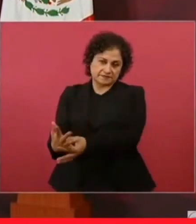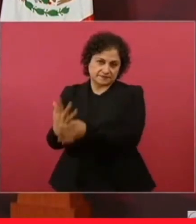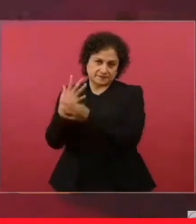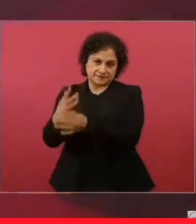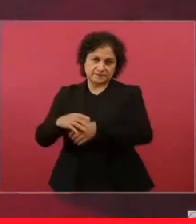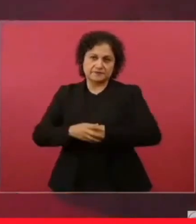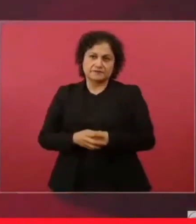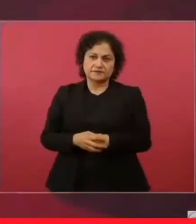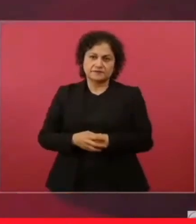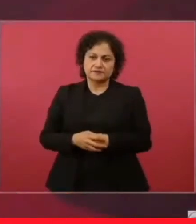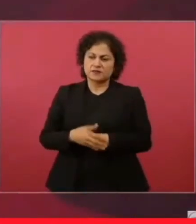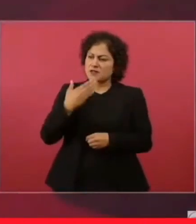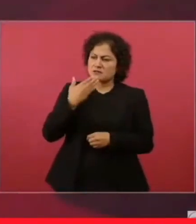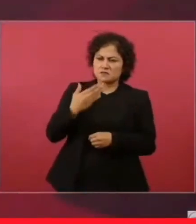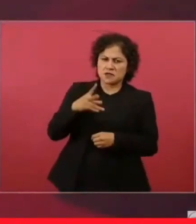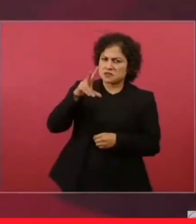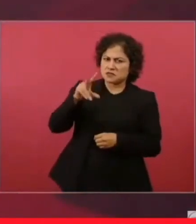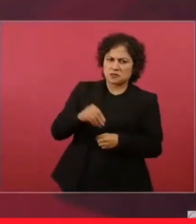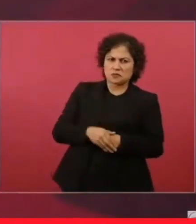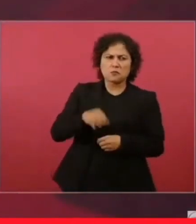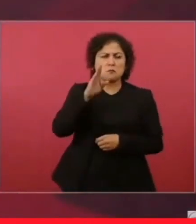bien, pero tampoco está mal.